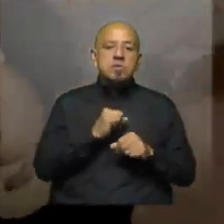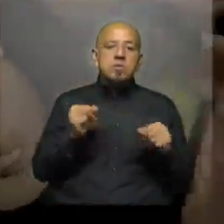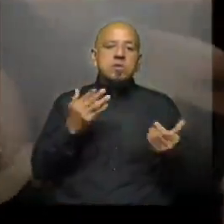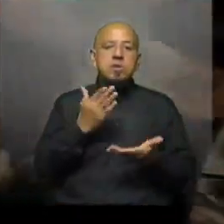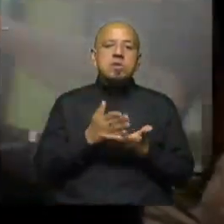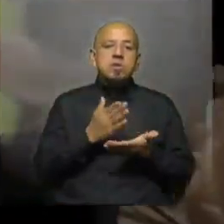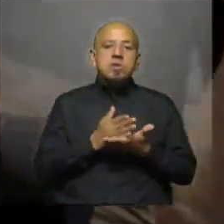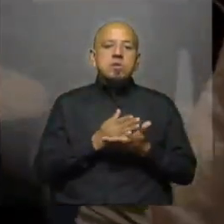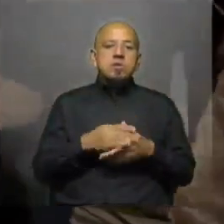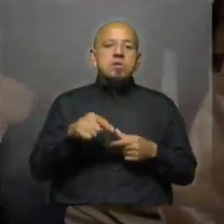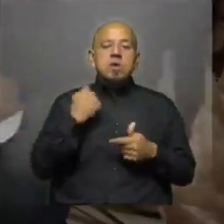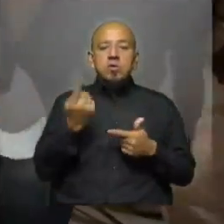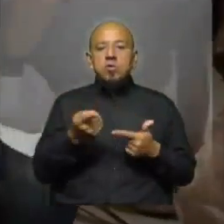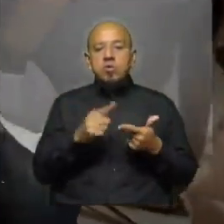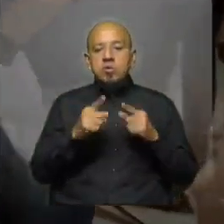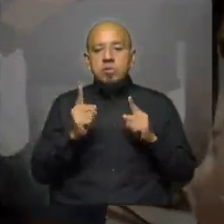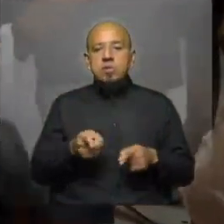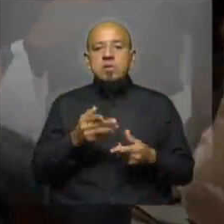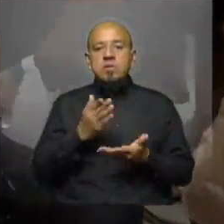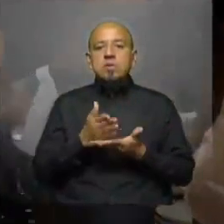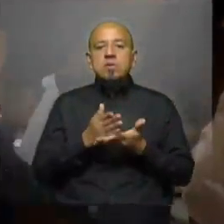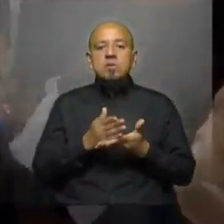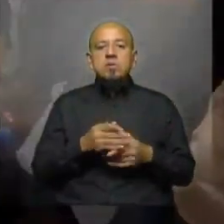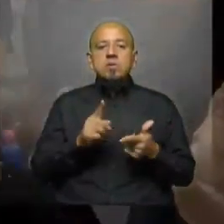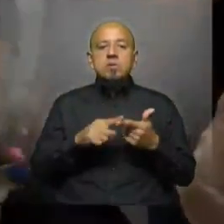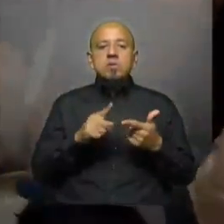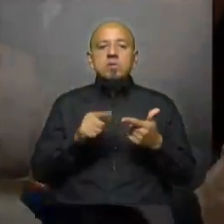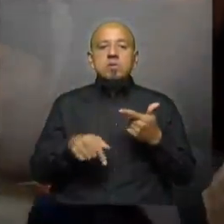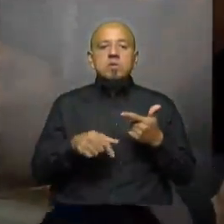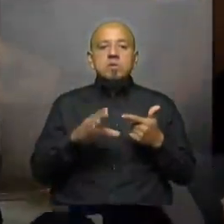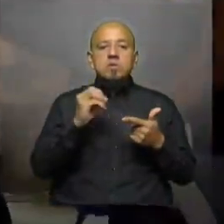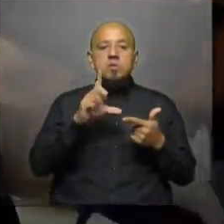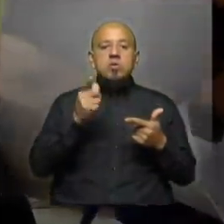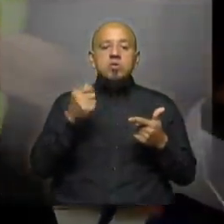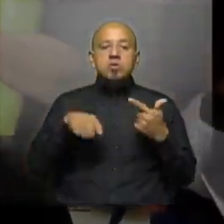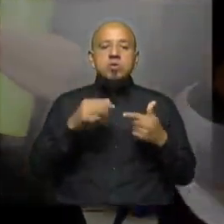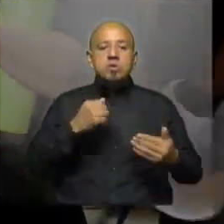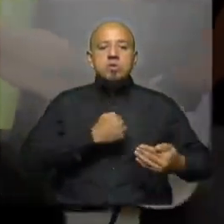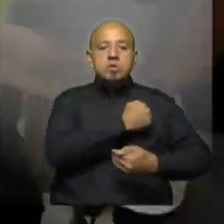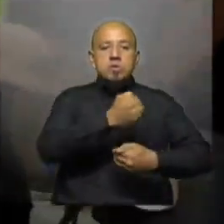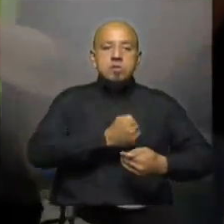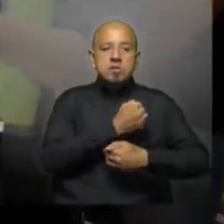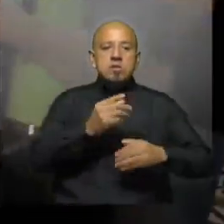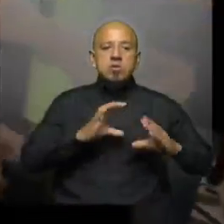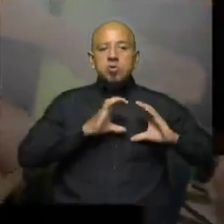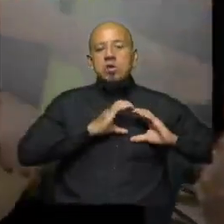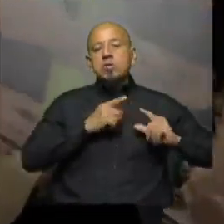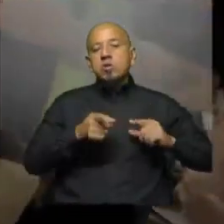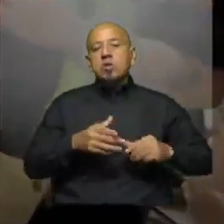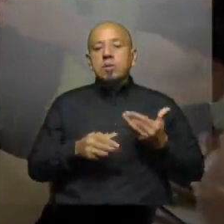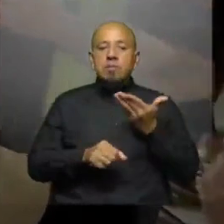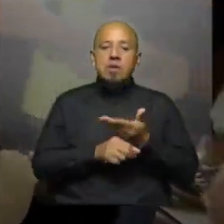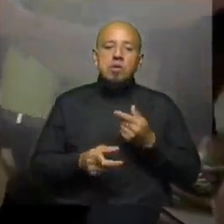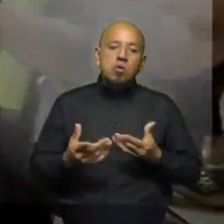colaborar. Y el otro aviso solidario que quiero pasar es que la olla de Boix y Merino, la olla Corazón, está